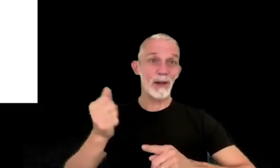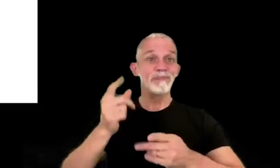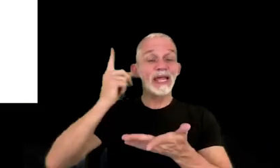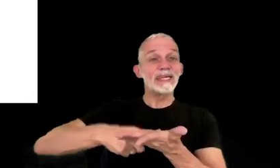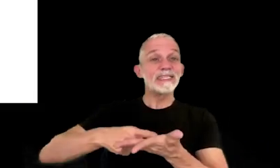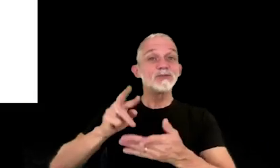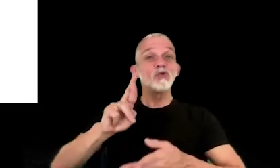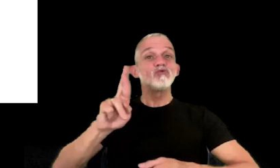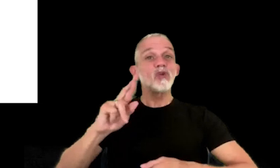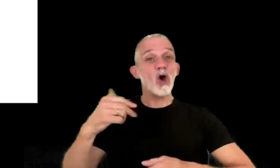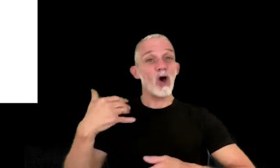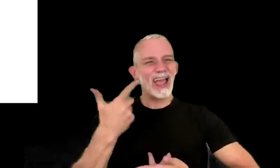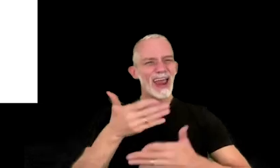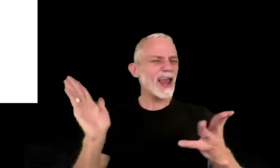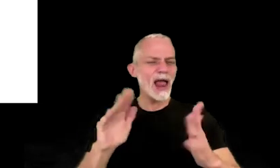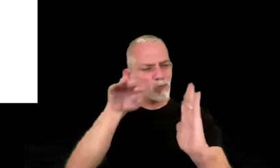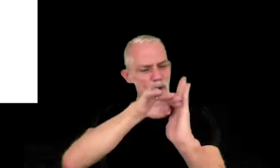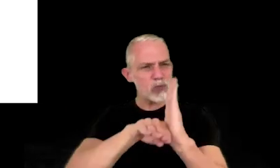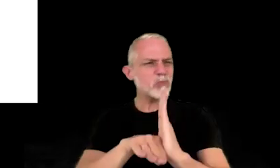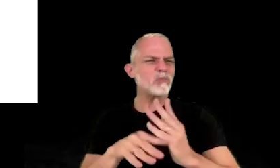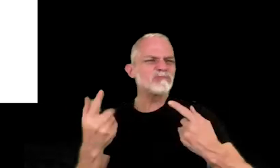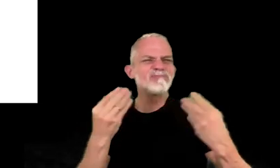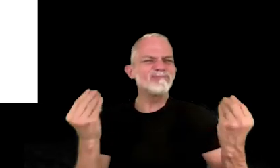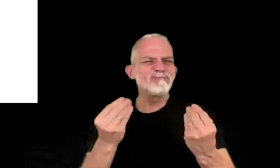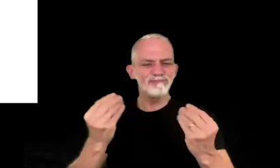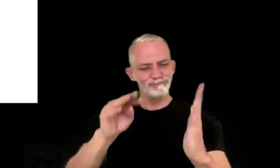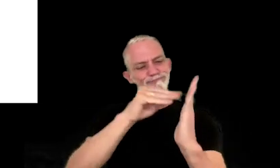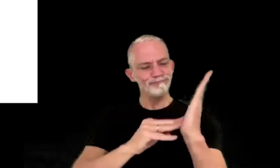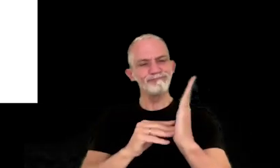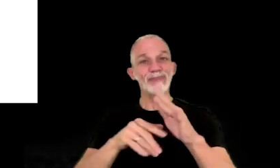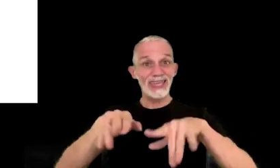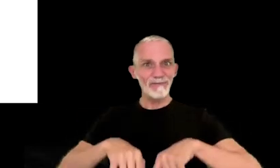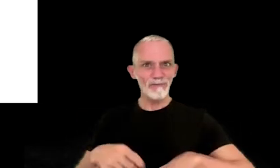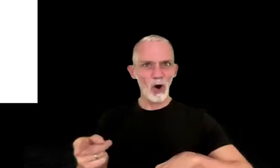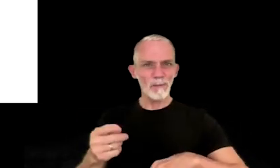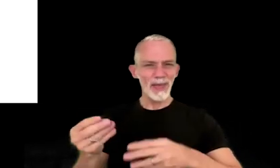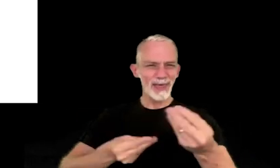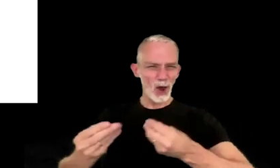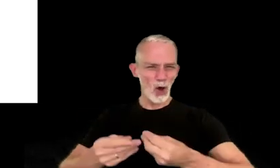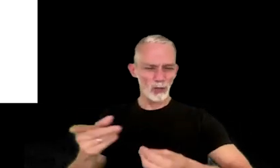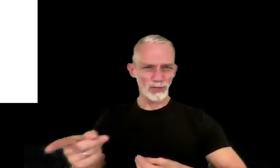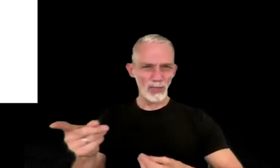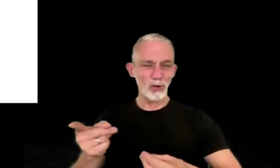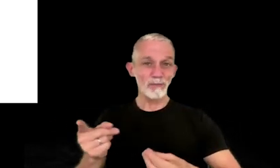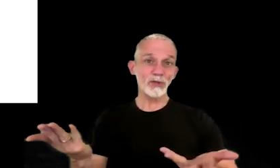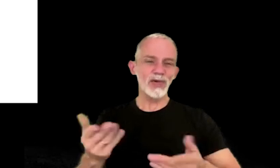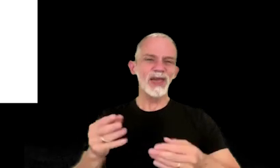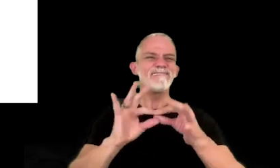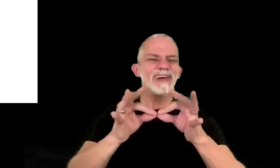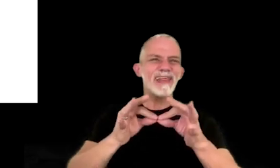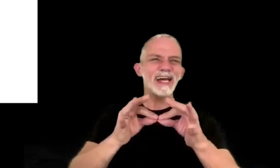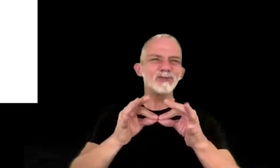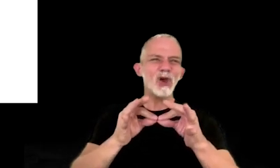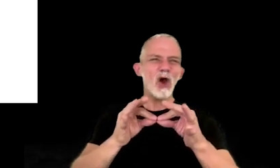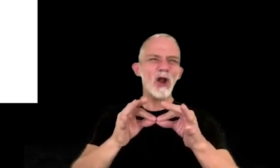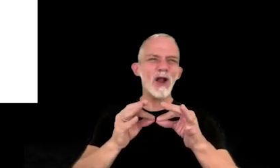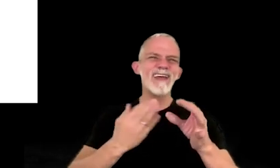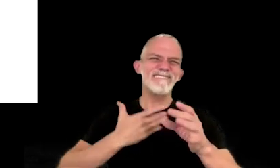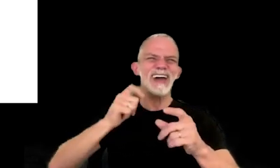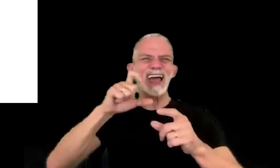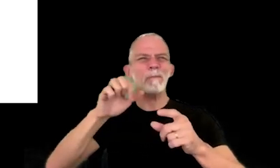general expresamente prevé este informe, y lo que hizo la Federación Argentina en esa